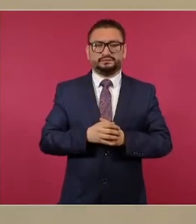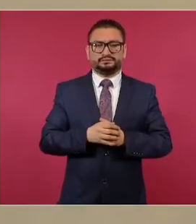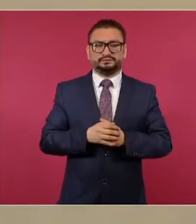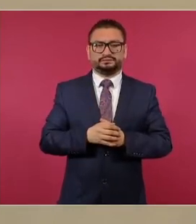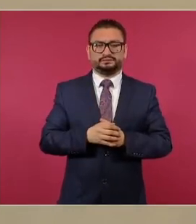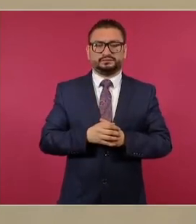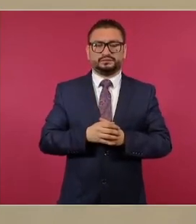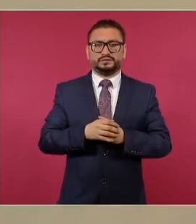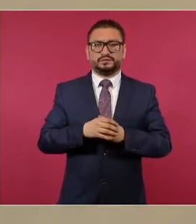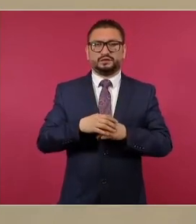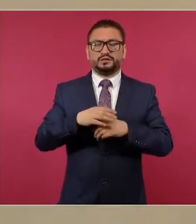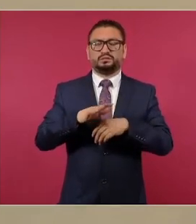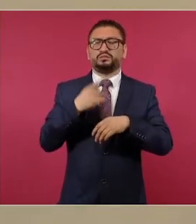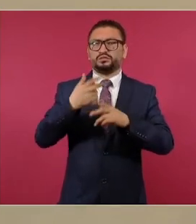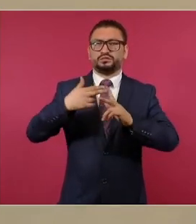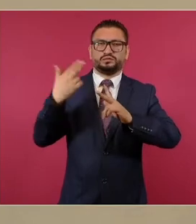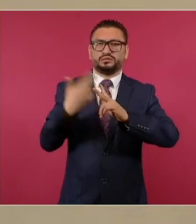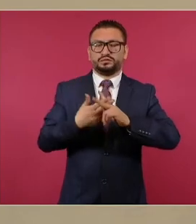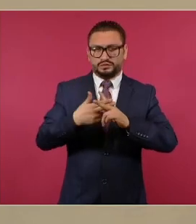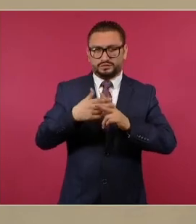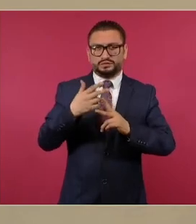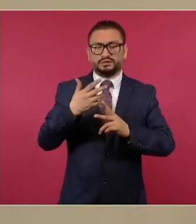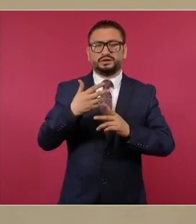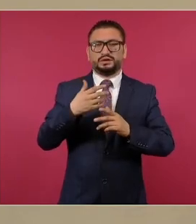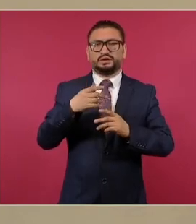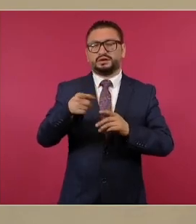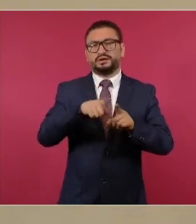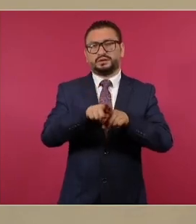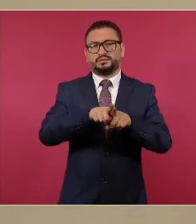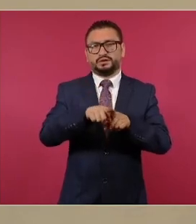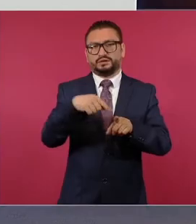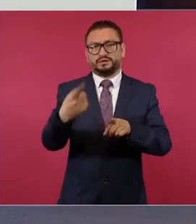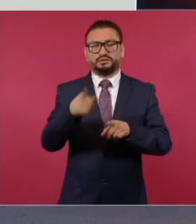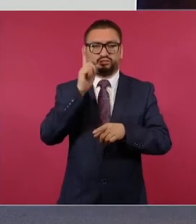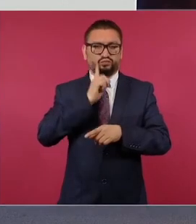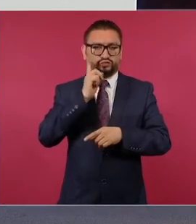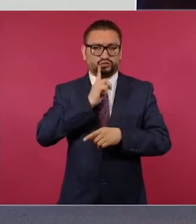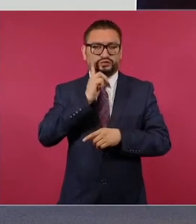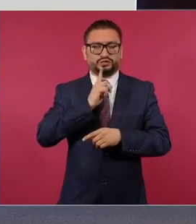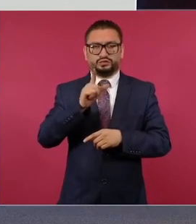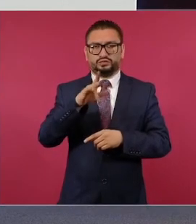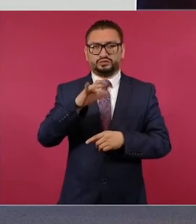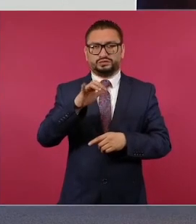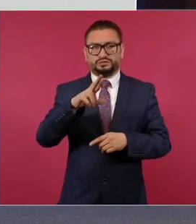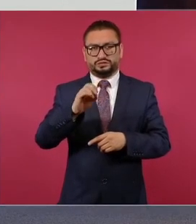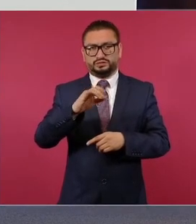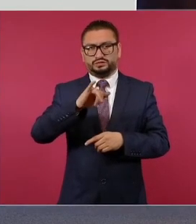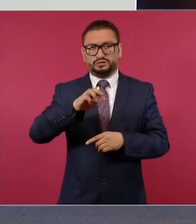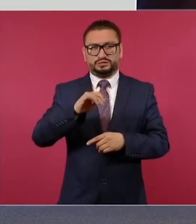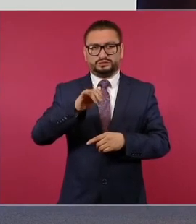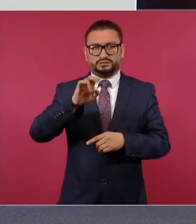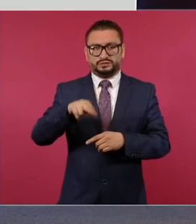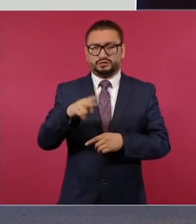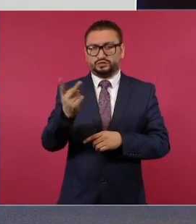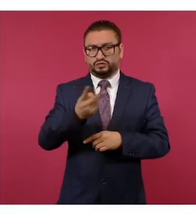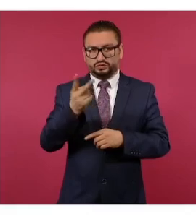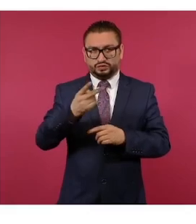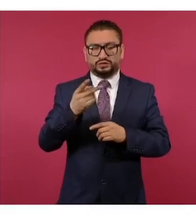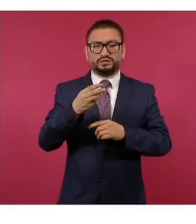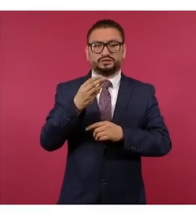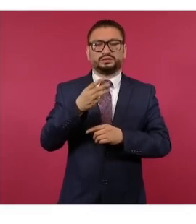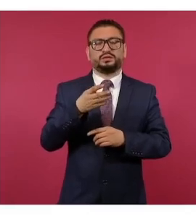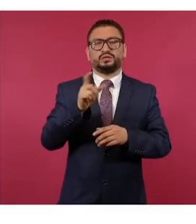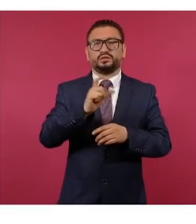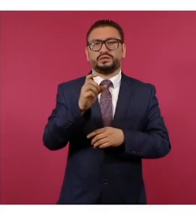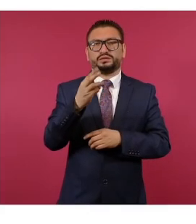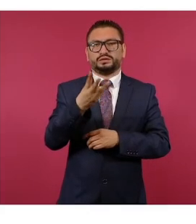por el delito de homicidio calificado en grado de tentativa del hermano de la mujer de Lucero Yasmín. Ambos casos ocurrieron